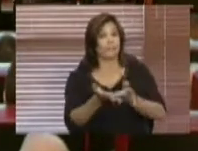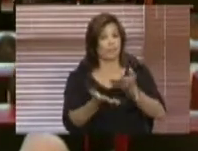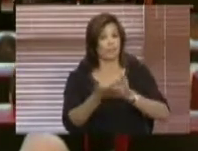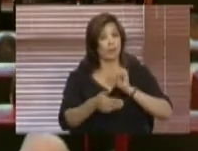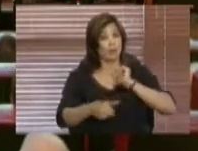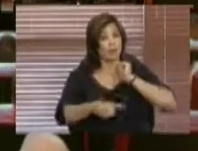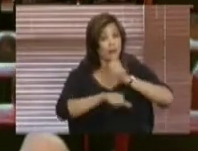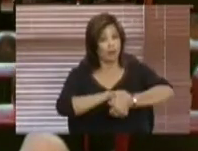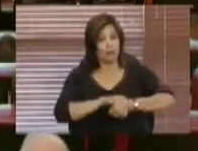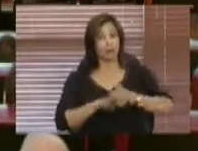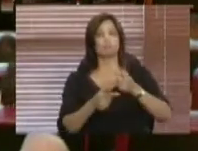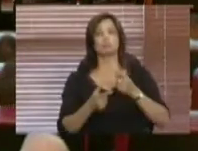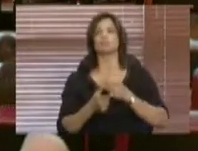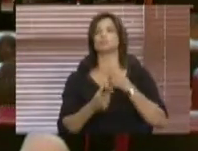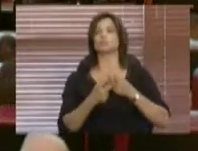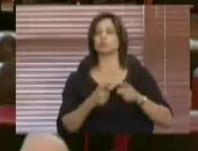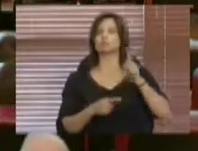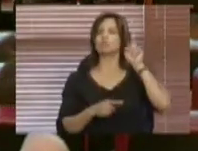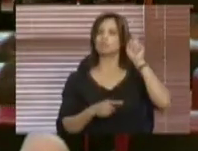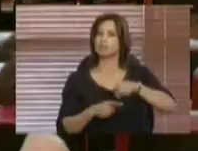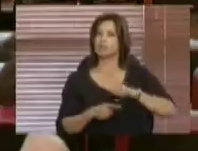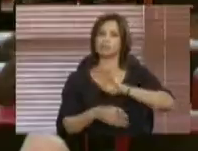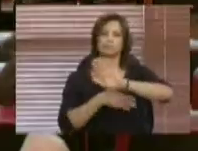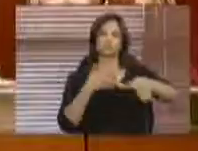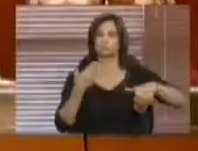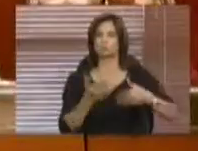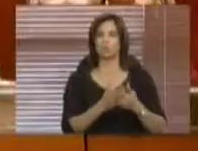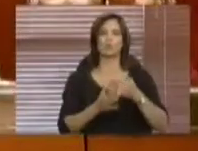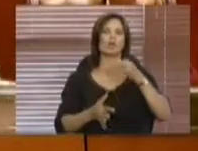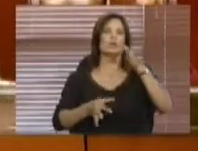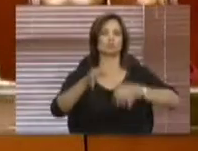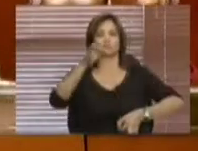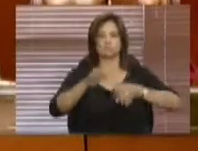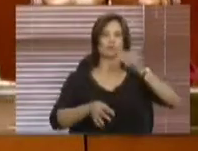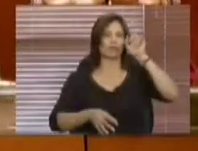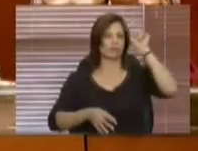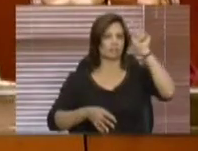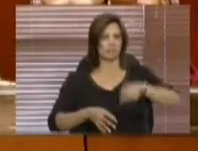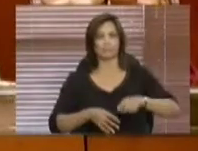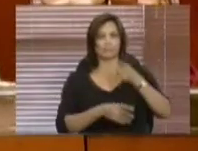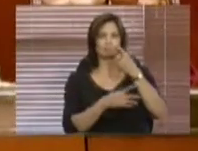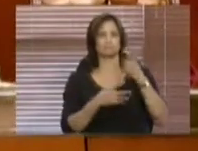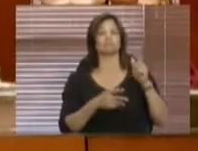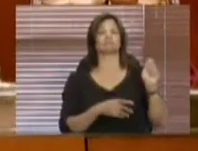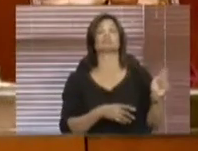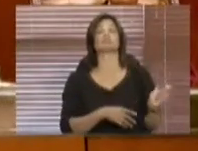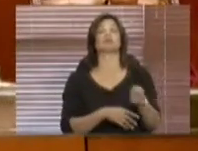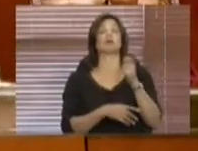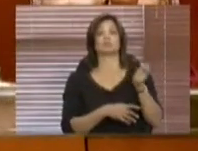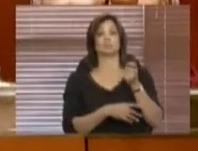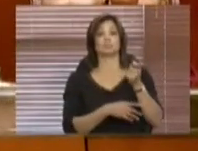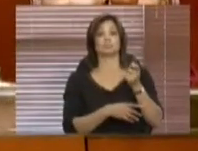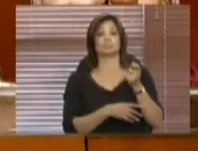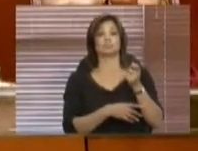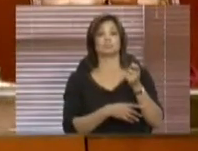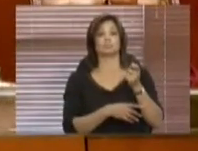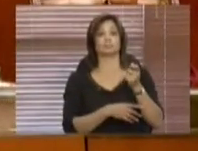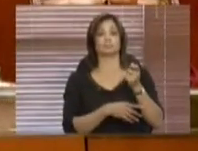culpabilidad, entonces debe recaerle todo el peso de la ley. La corrupción.